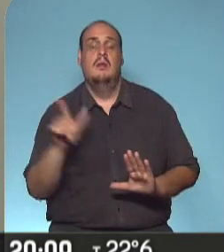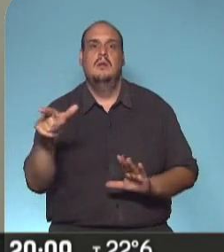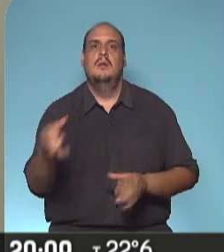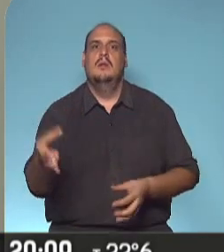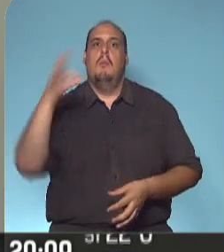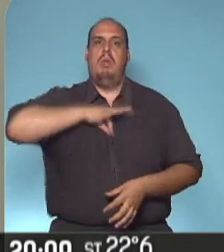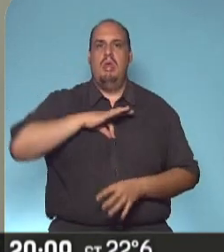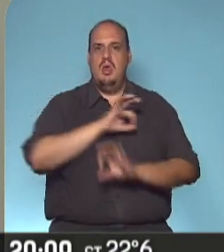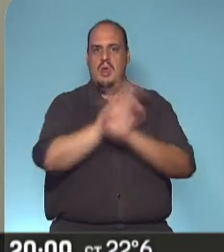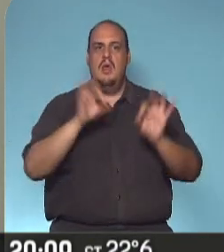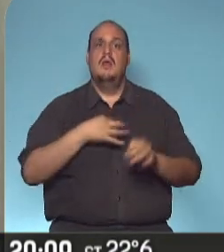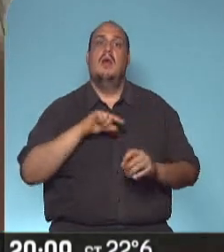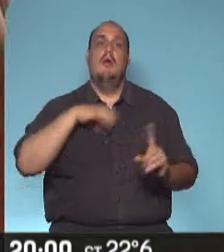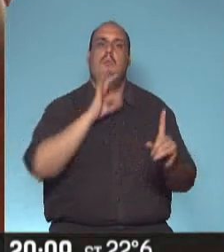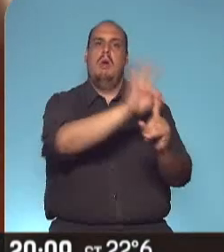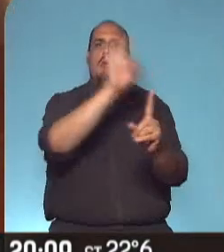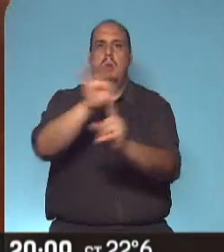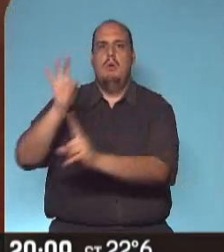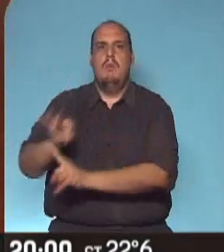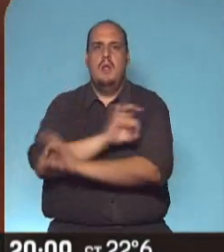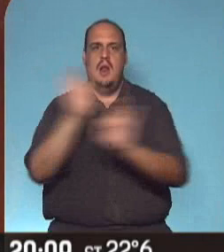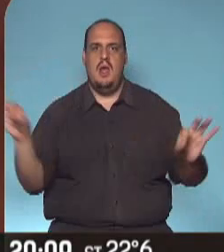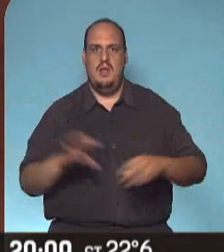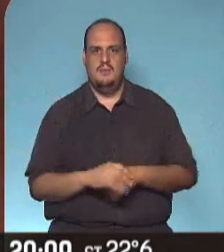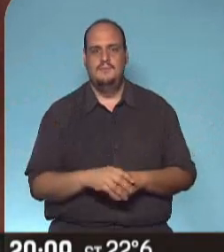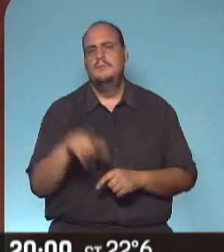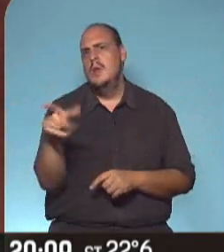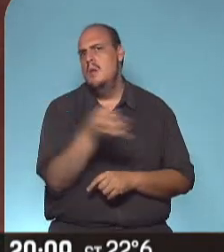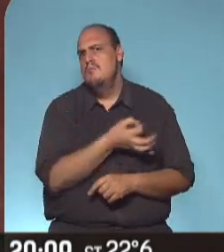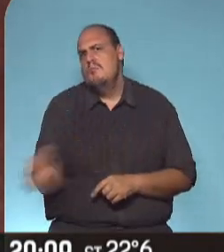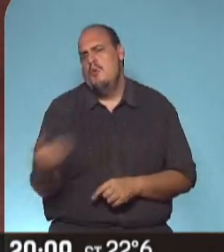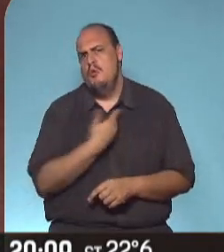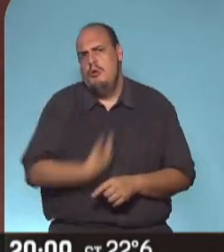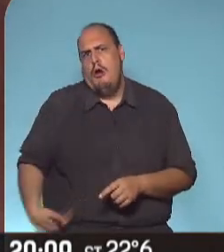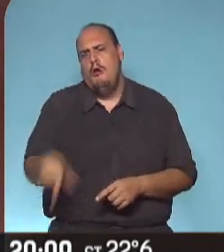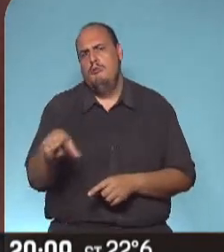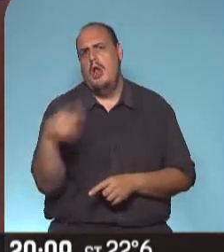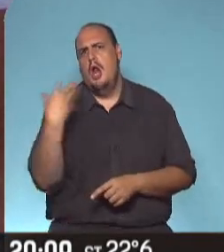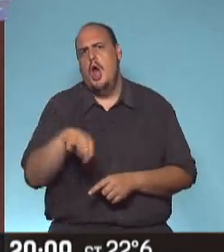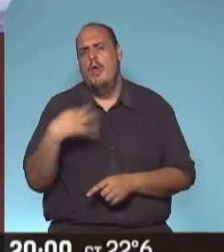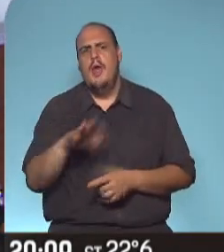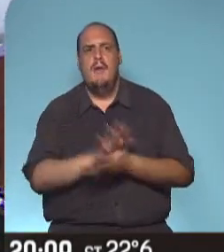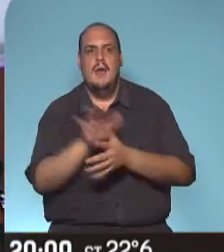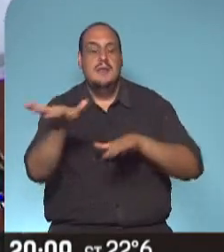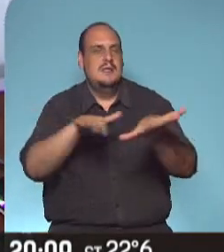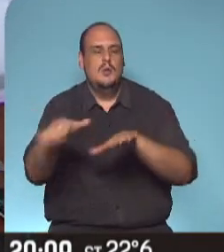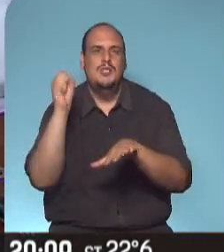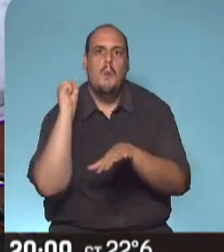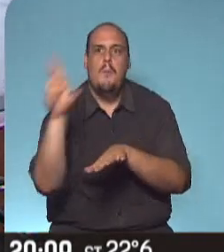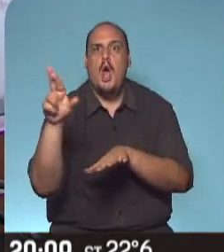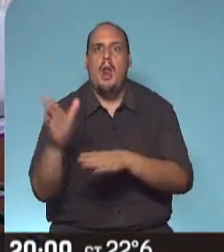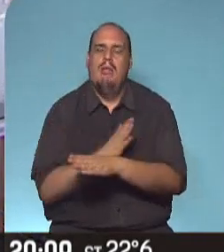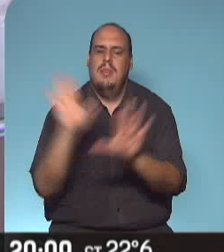contagiaron y nos contagiaron a otros excelente un gobierno tiene que contemplar eventualidades y esas